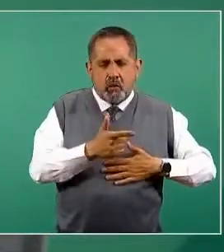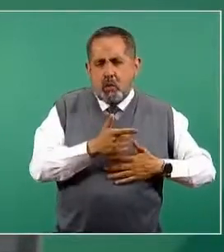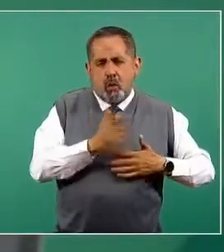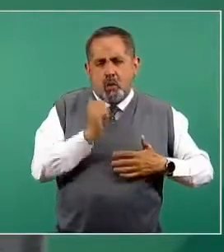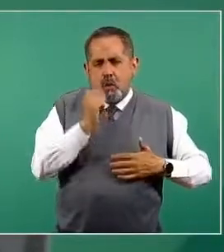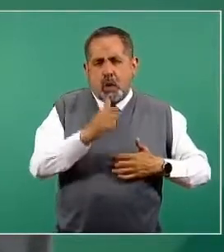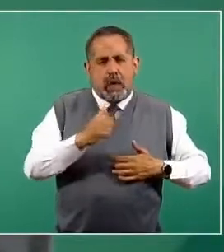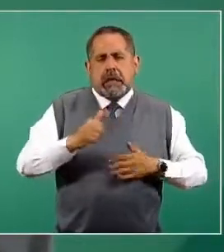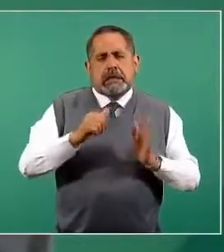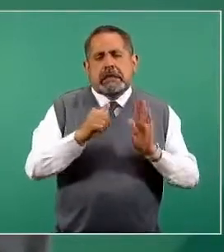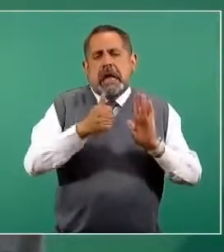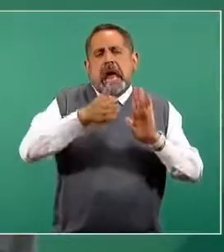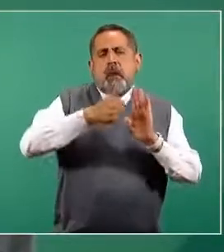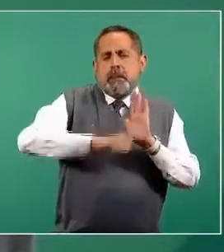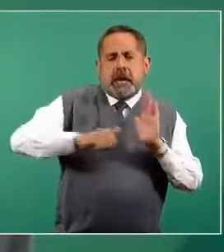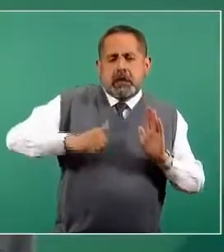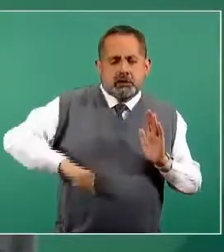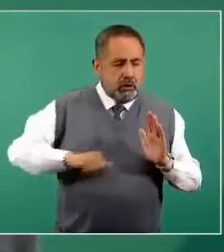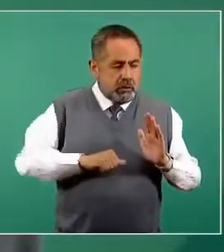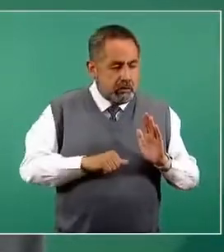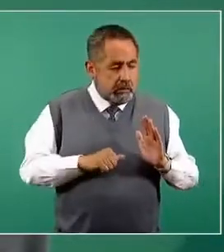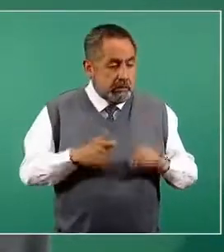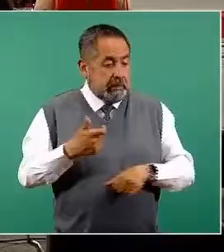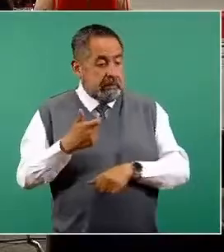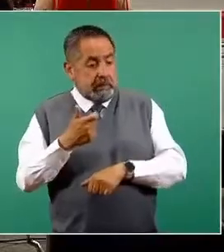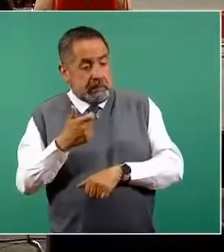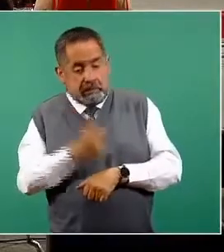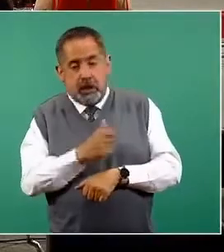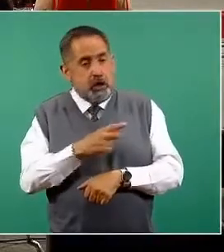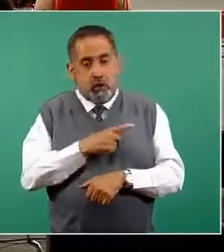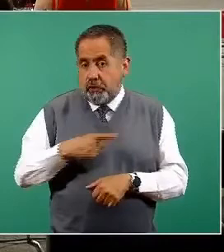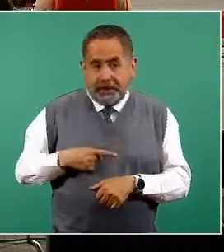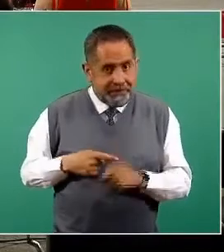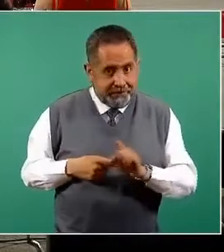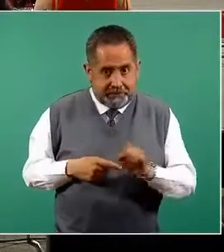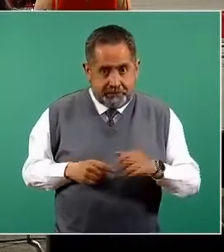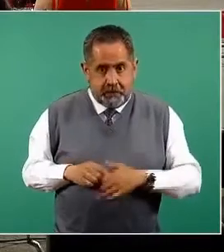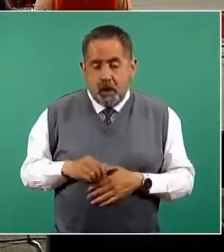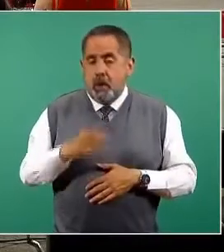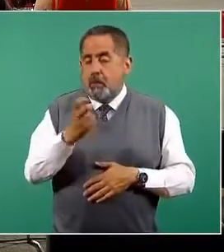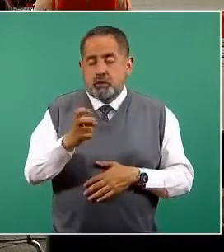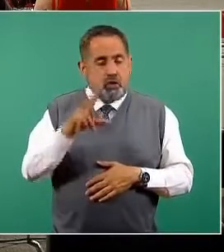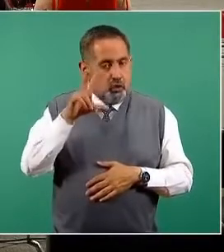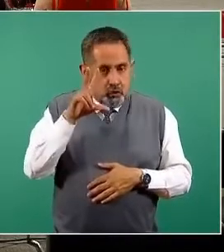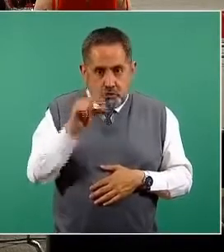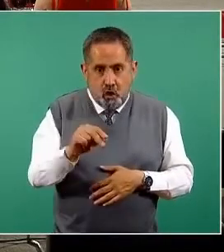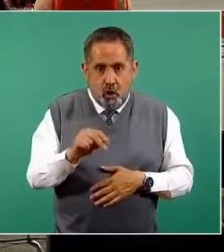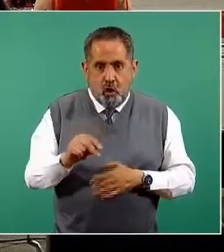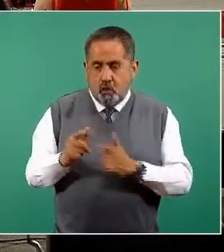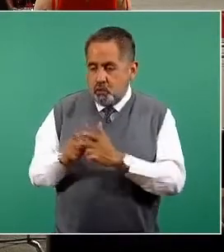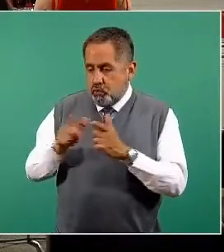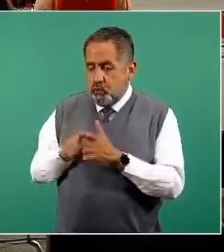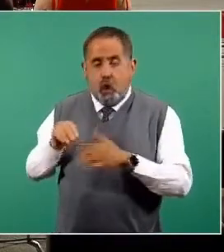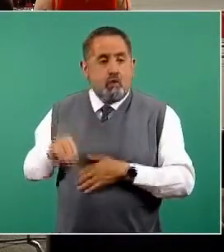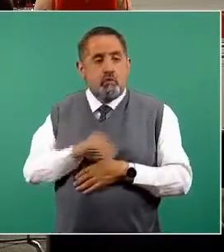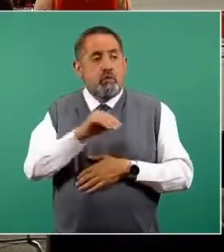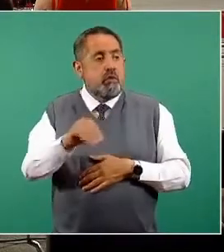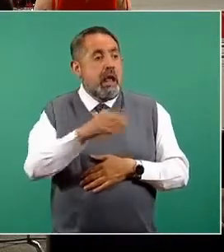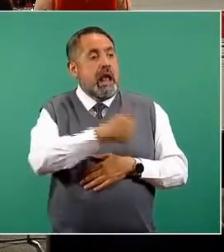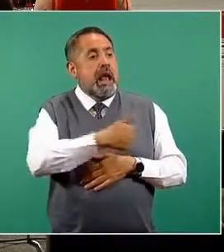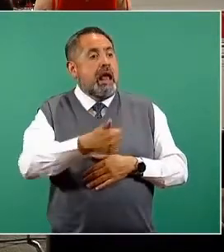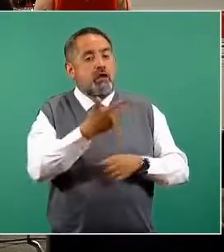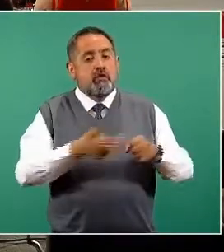una cirugía, por ejemplo, tampoco en su casa deberían ser vacunadas. Por lo tanto, no se requieren unidades para vacunar en cada